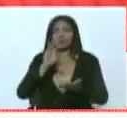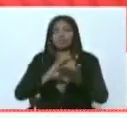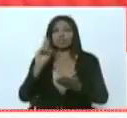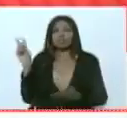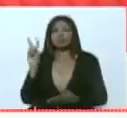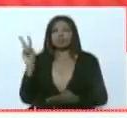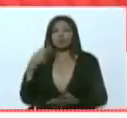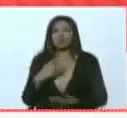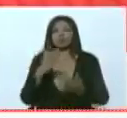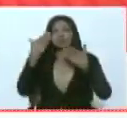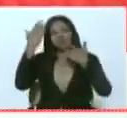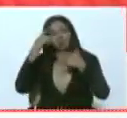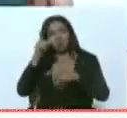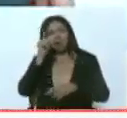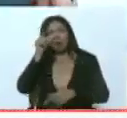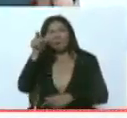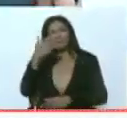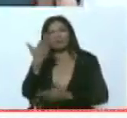Andrade.